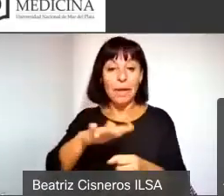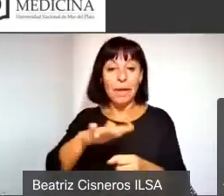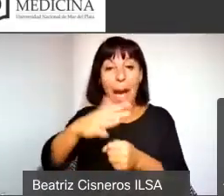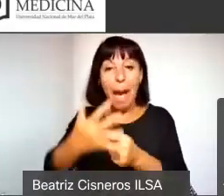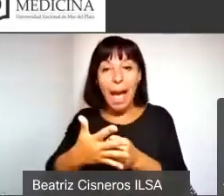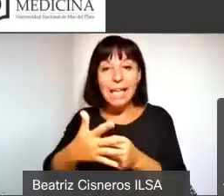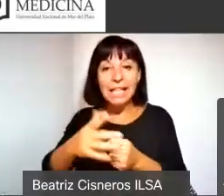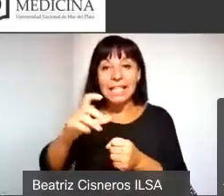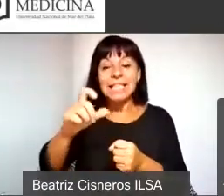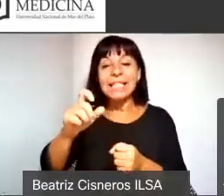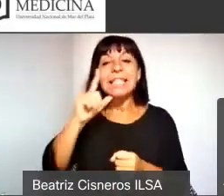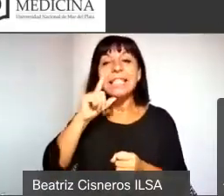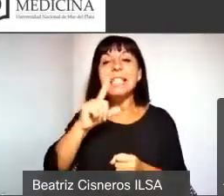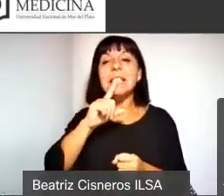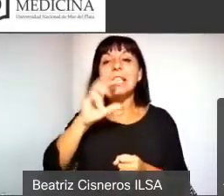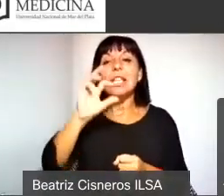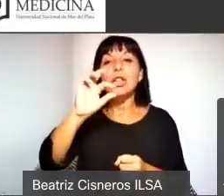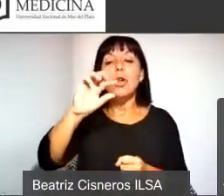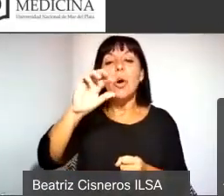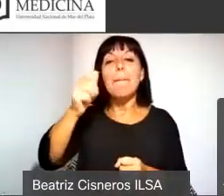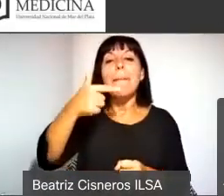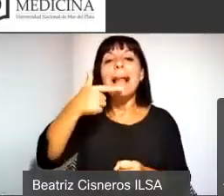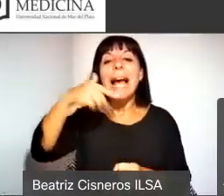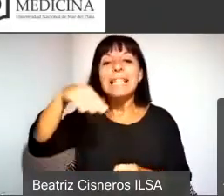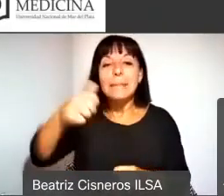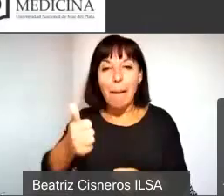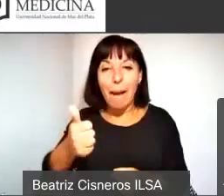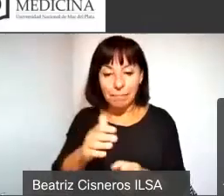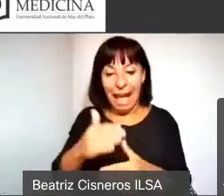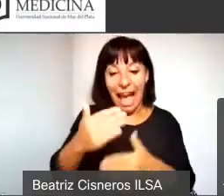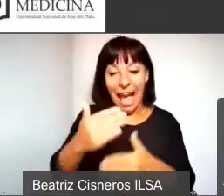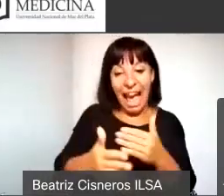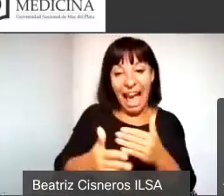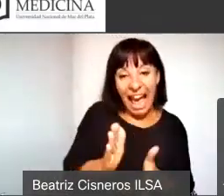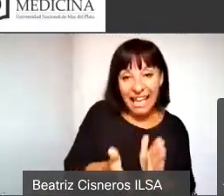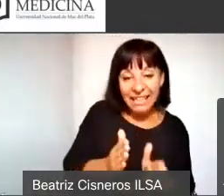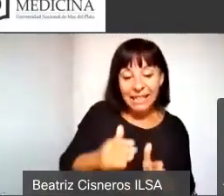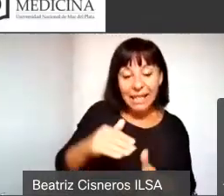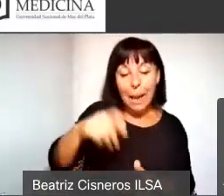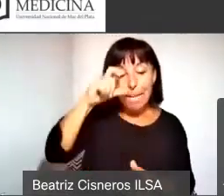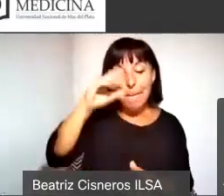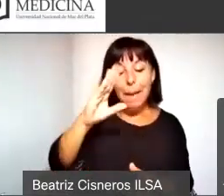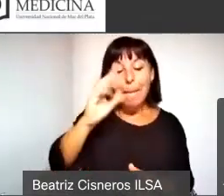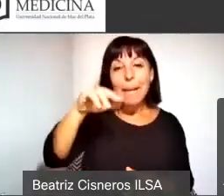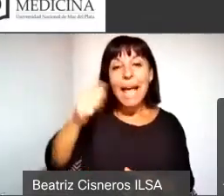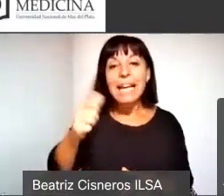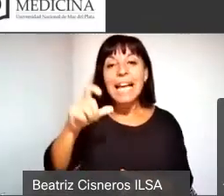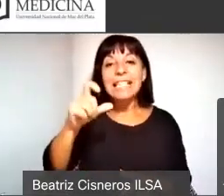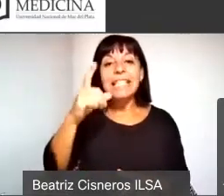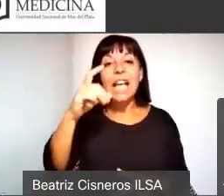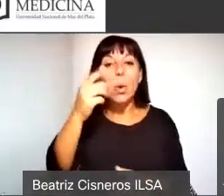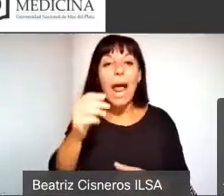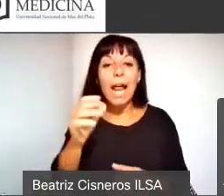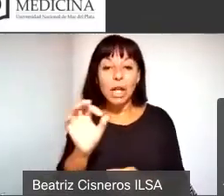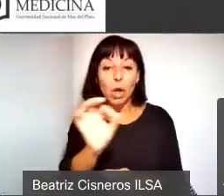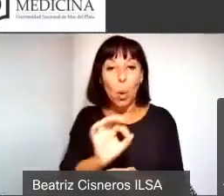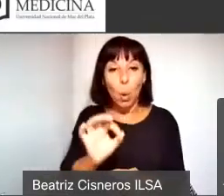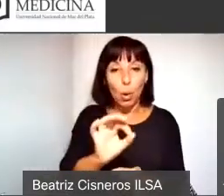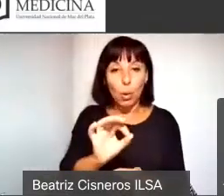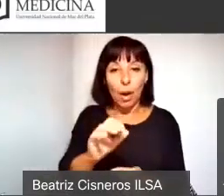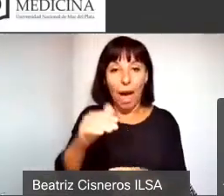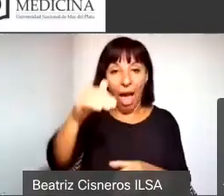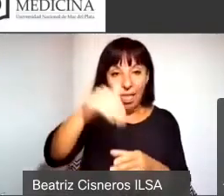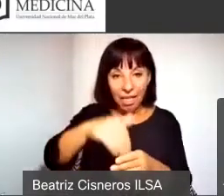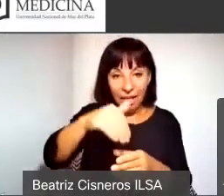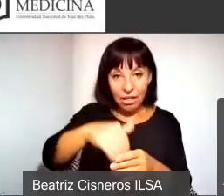citoplasmático que se encuentra entre la membrana celular y el núcleo. En el mismo encontramos el